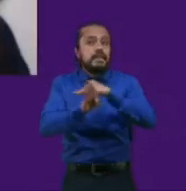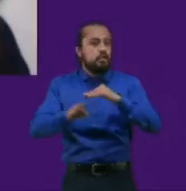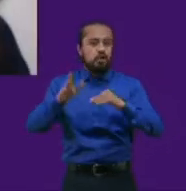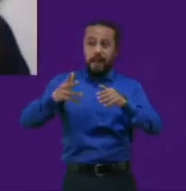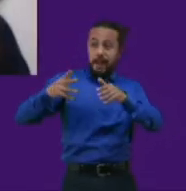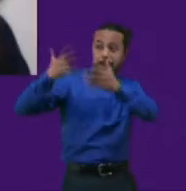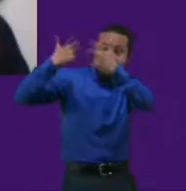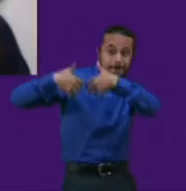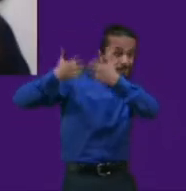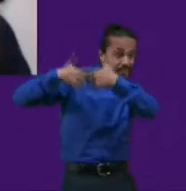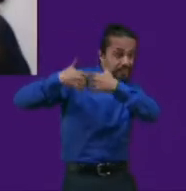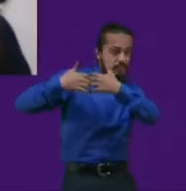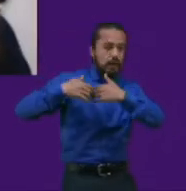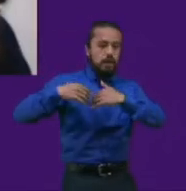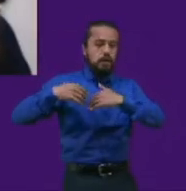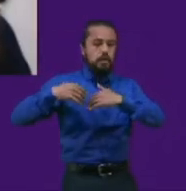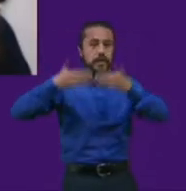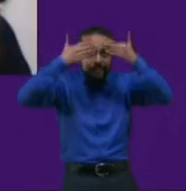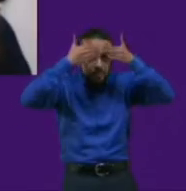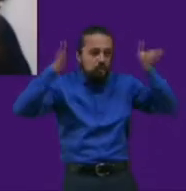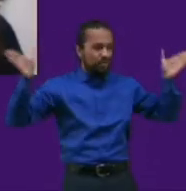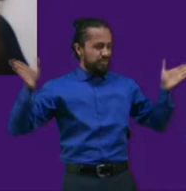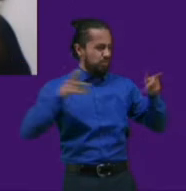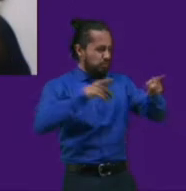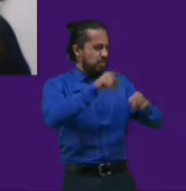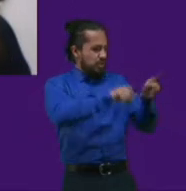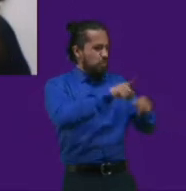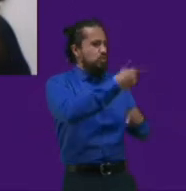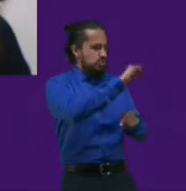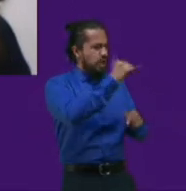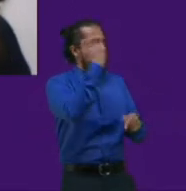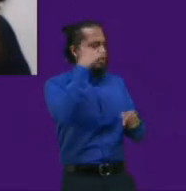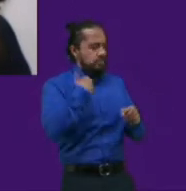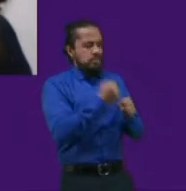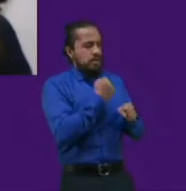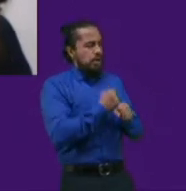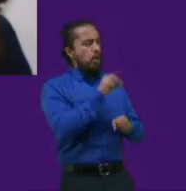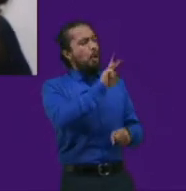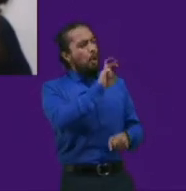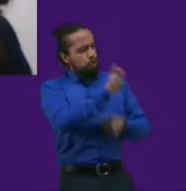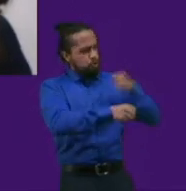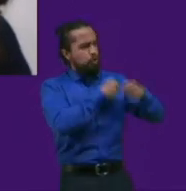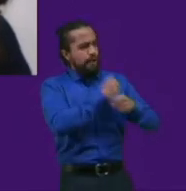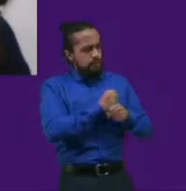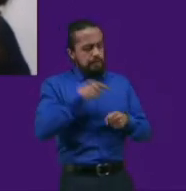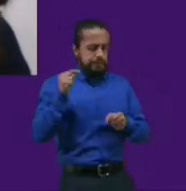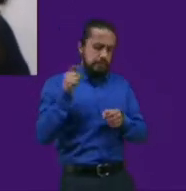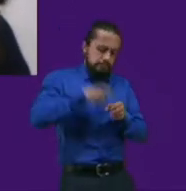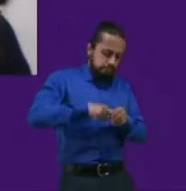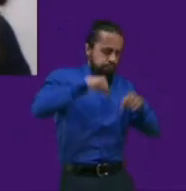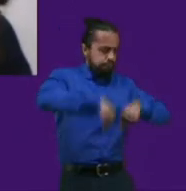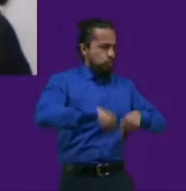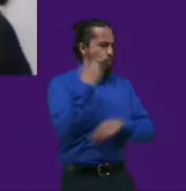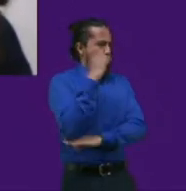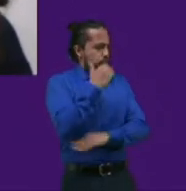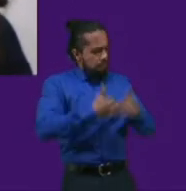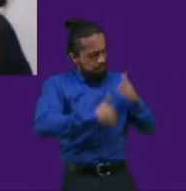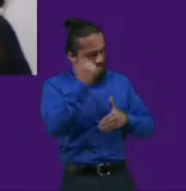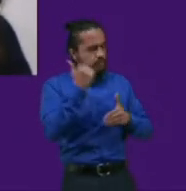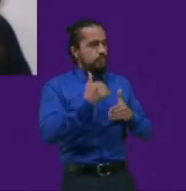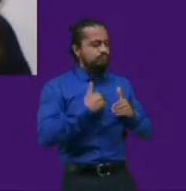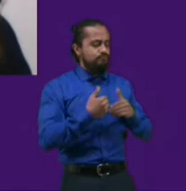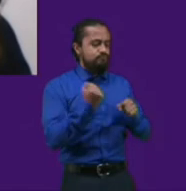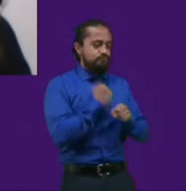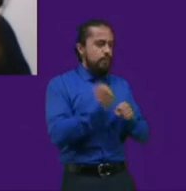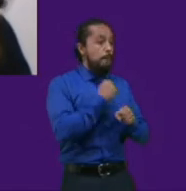empresarial. Muchos de ustedes pueden haber trabajado ya con nosotros. Llevamos 8 años operando en Colombia. Hemos logrado que